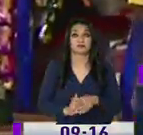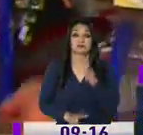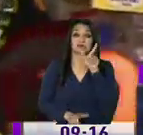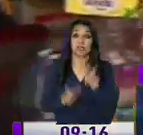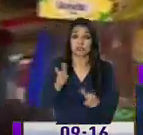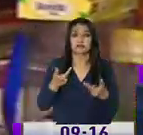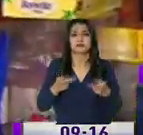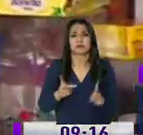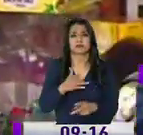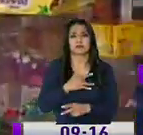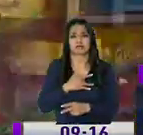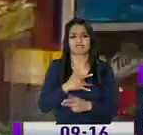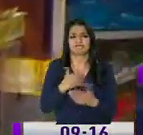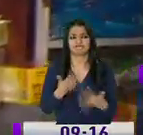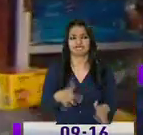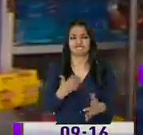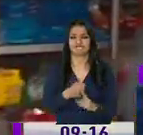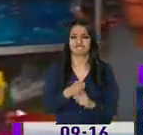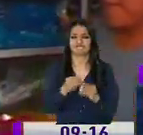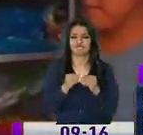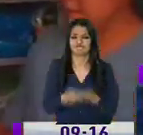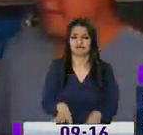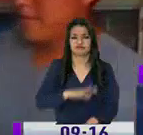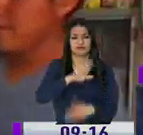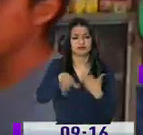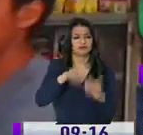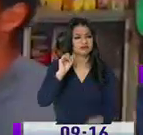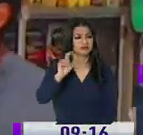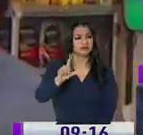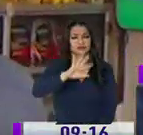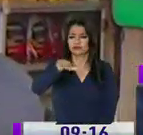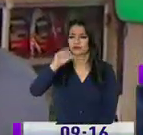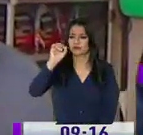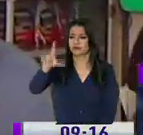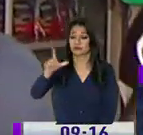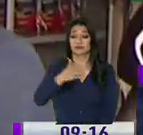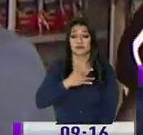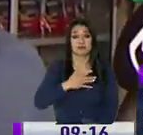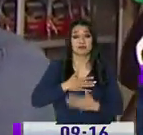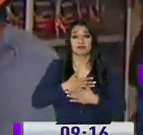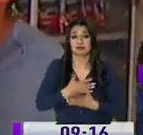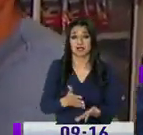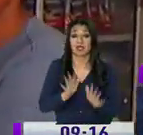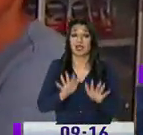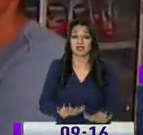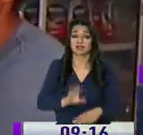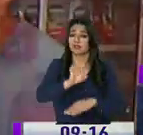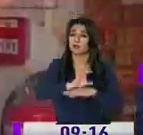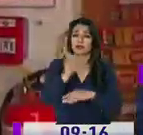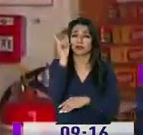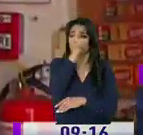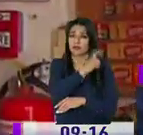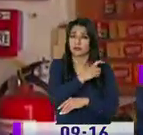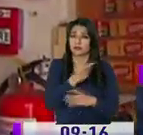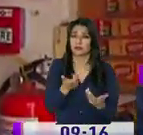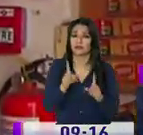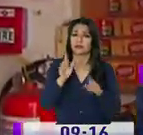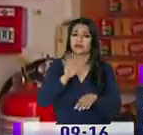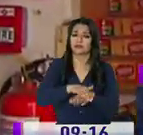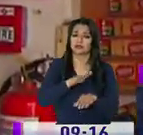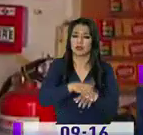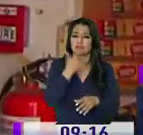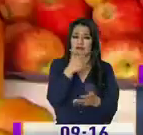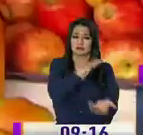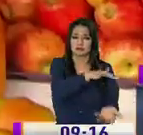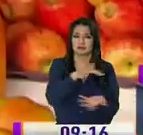también son perjudicados. Súper caro, todo ha subido de precio. Lamentablemente la situación del país ahorita está así, por el traslado de la